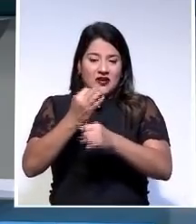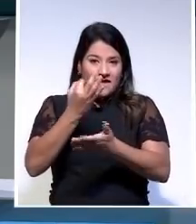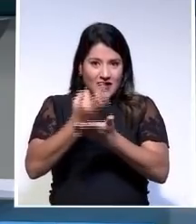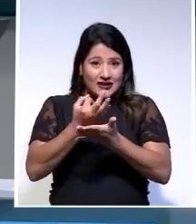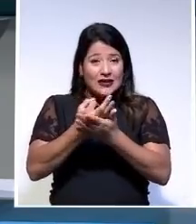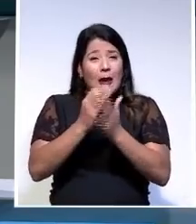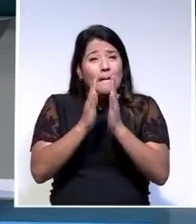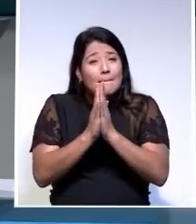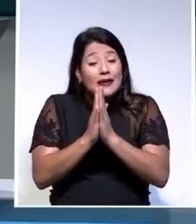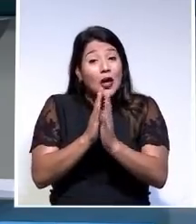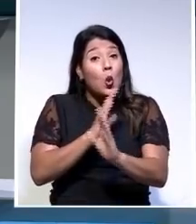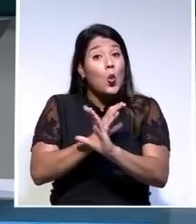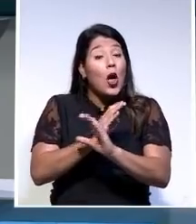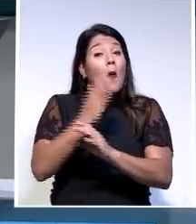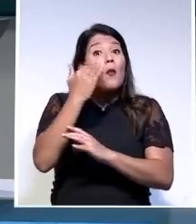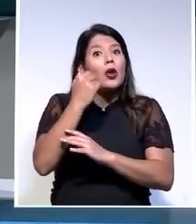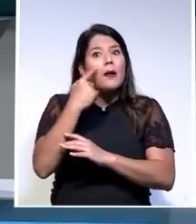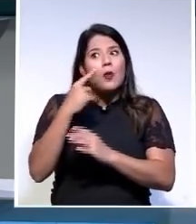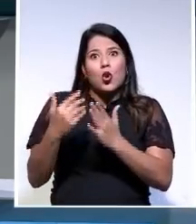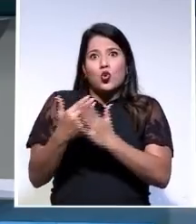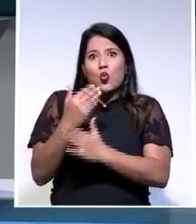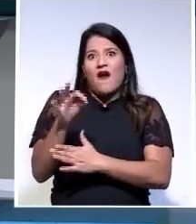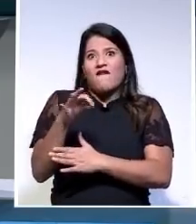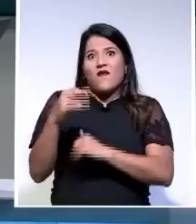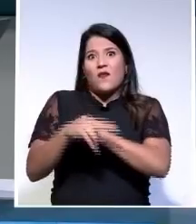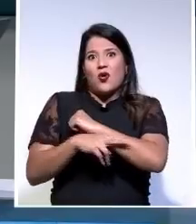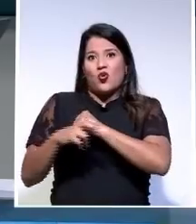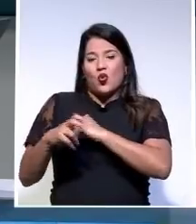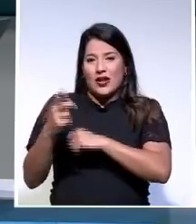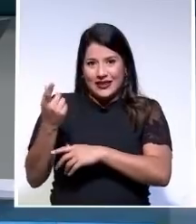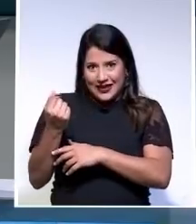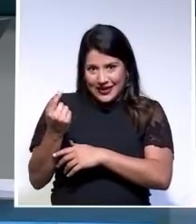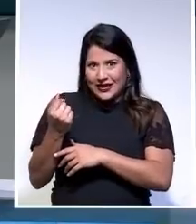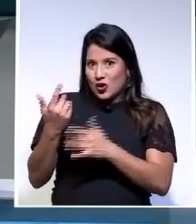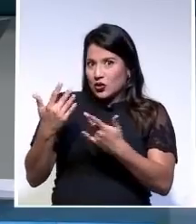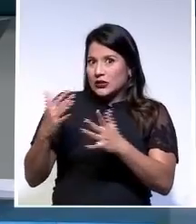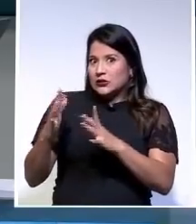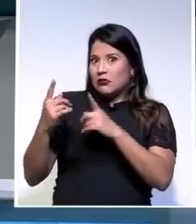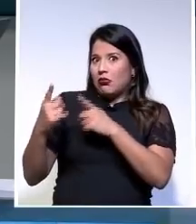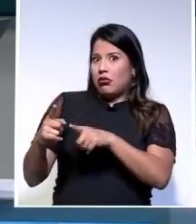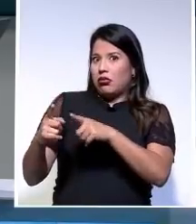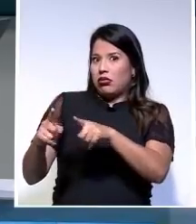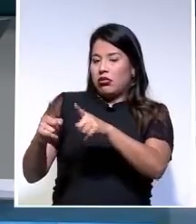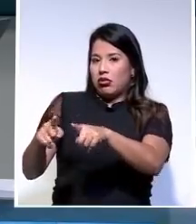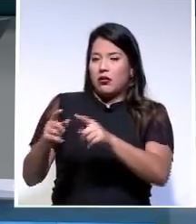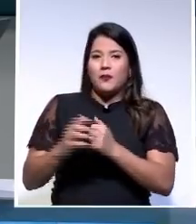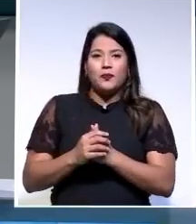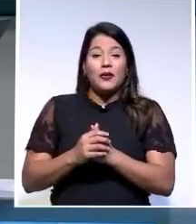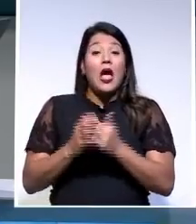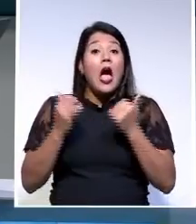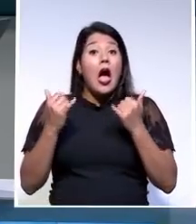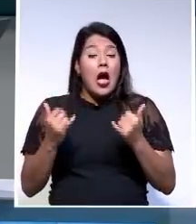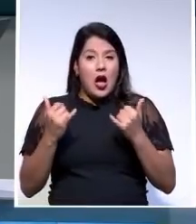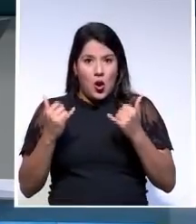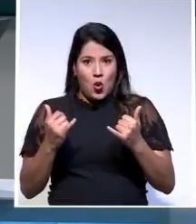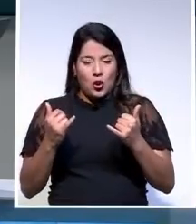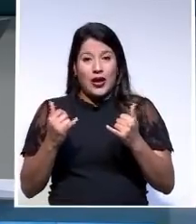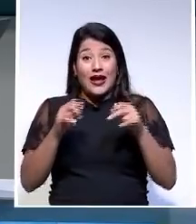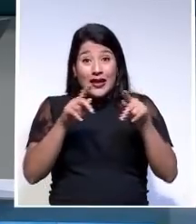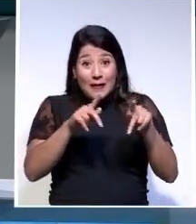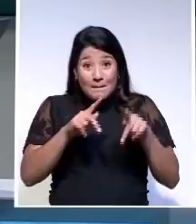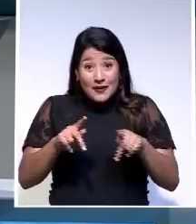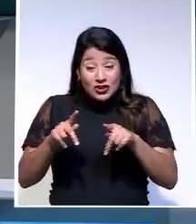precaución ante nuevas modalidades de estafas que se han registrado en las últimas semanas. Ahora, los